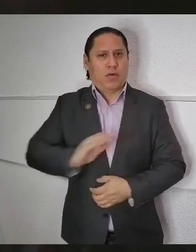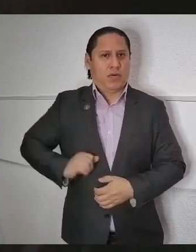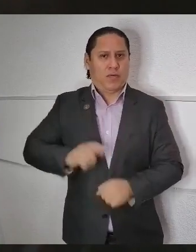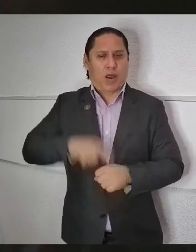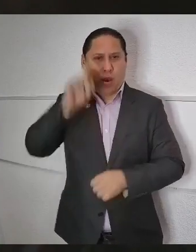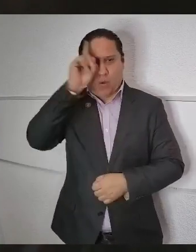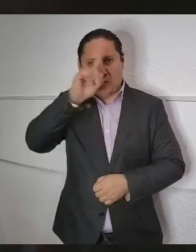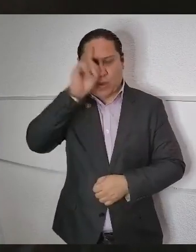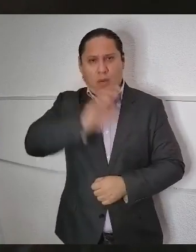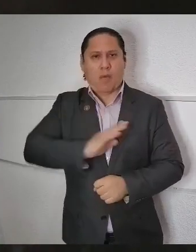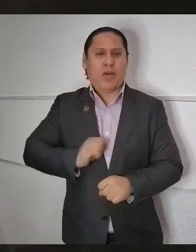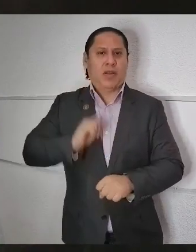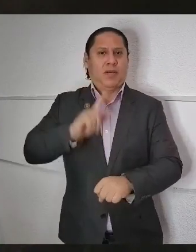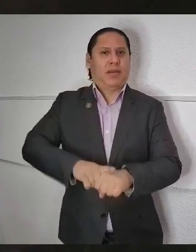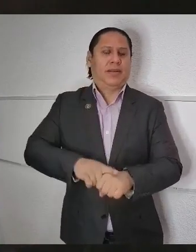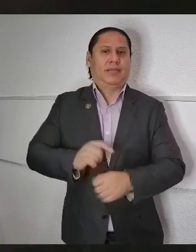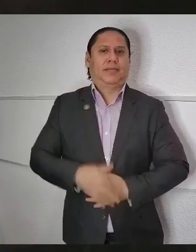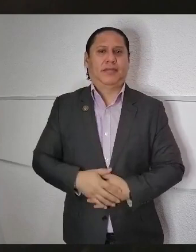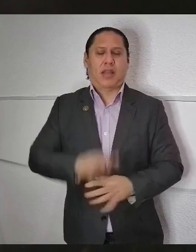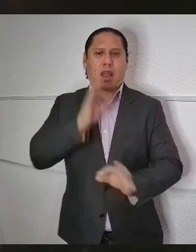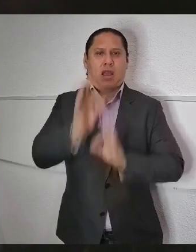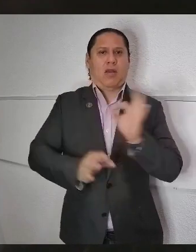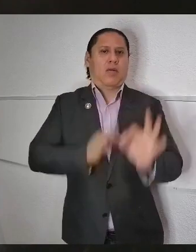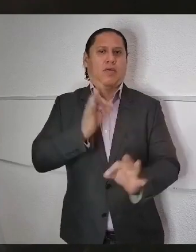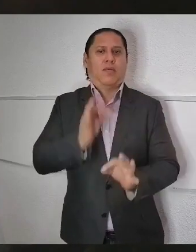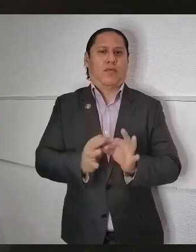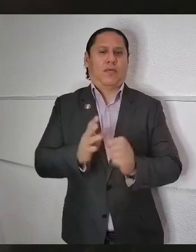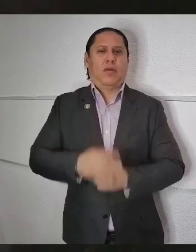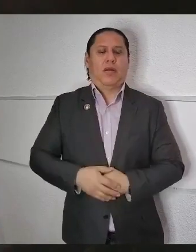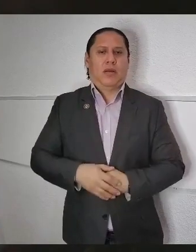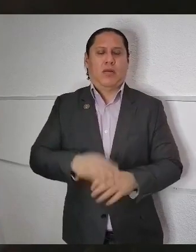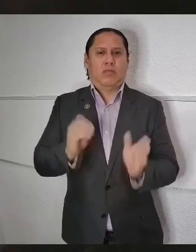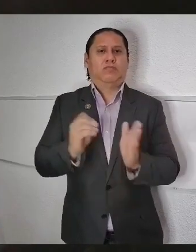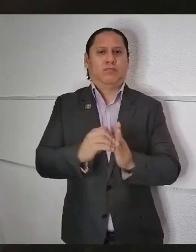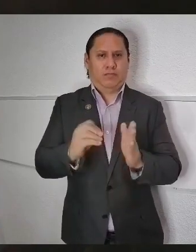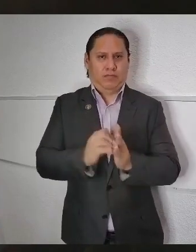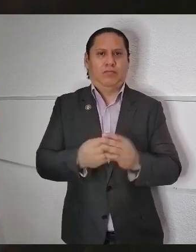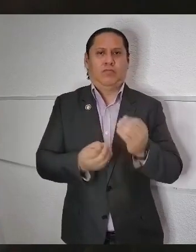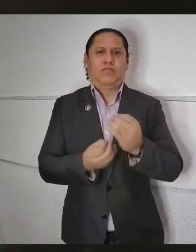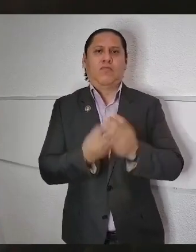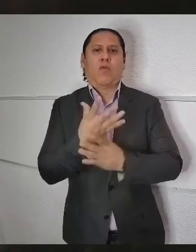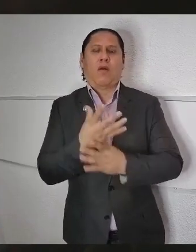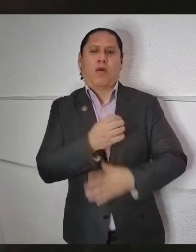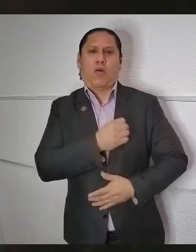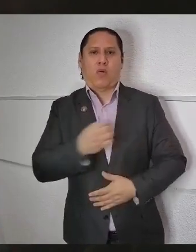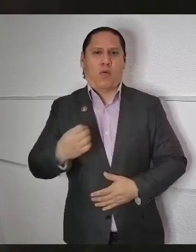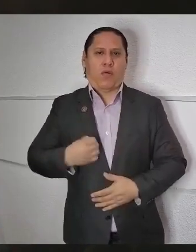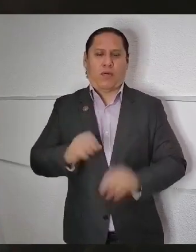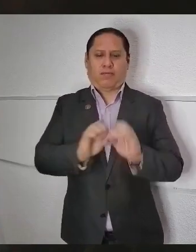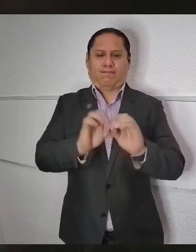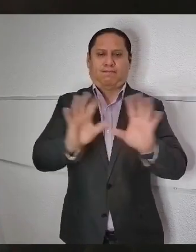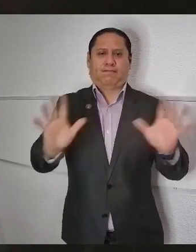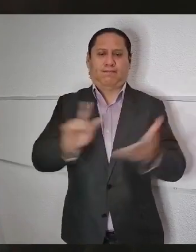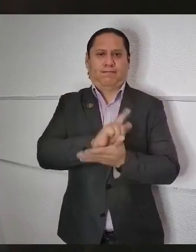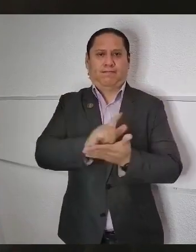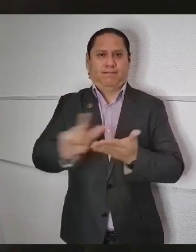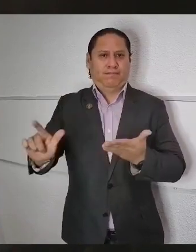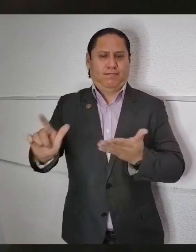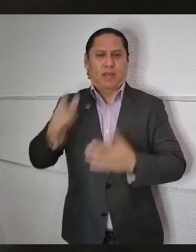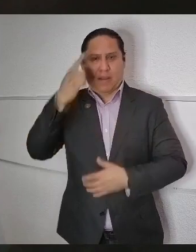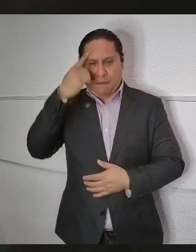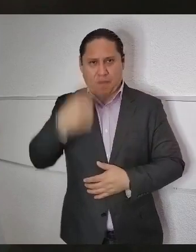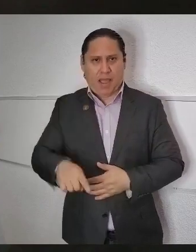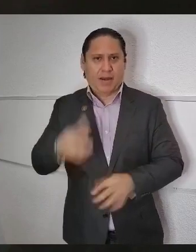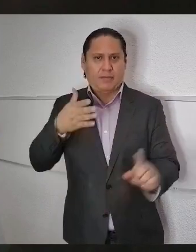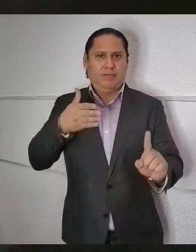consejos municipales a cumplir y mantener actualizadas las obligaciones de transparencia, con el